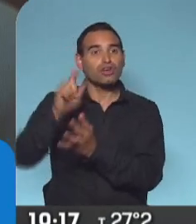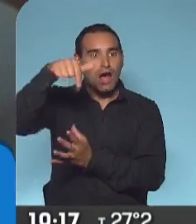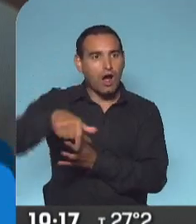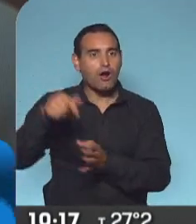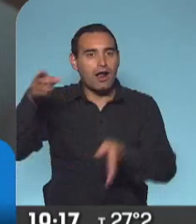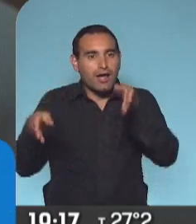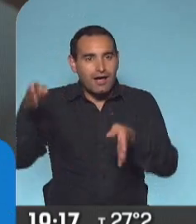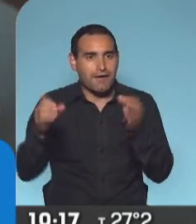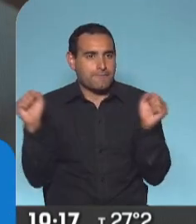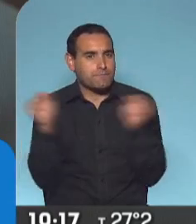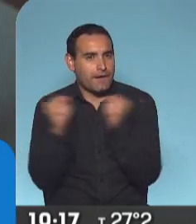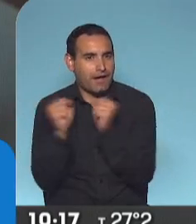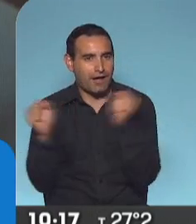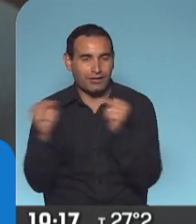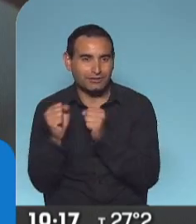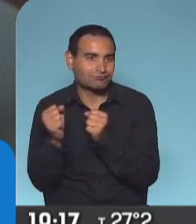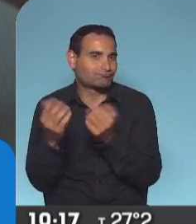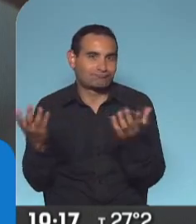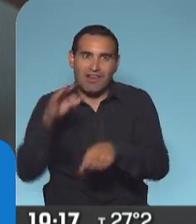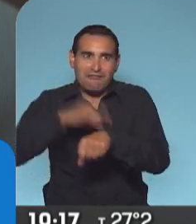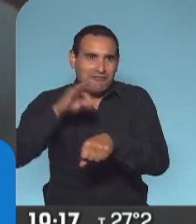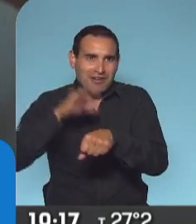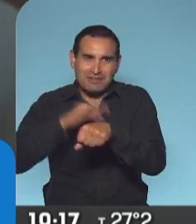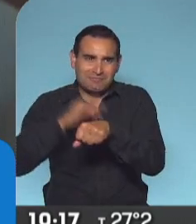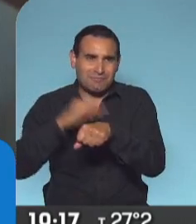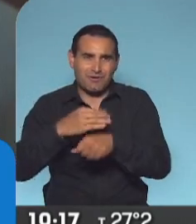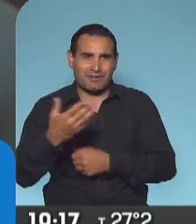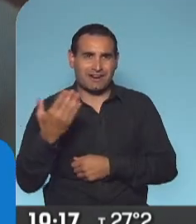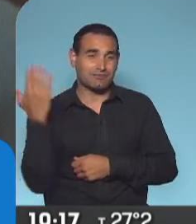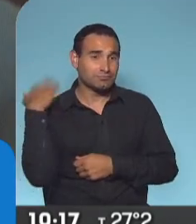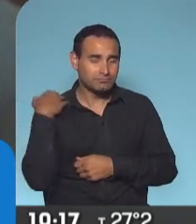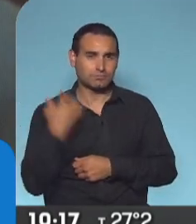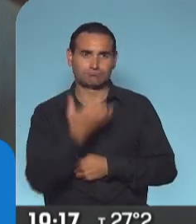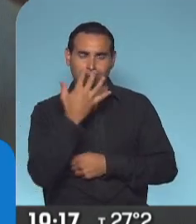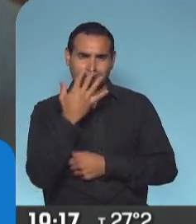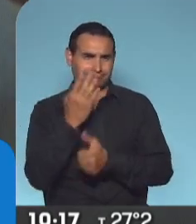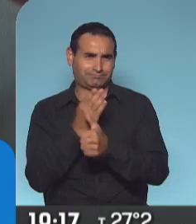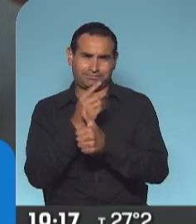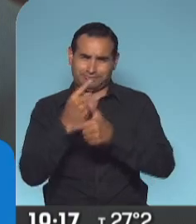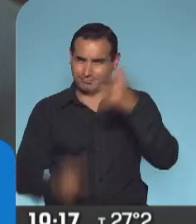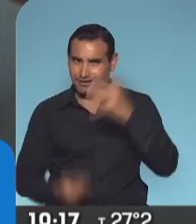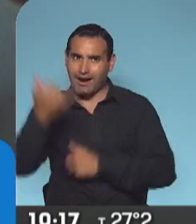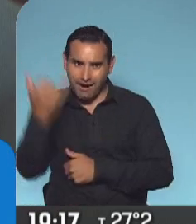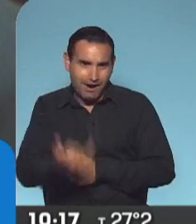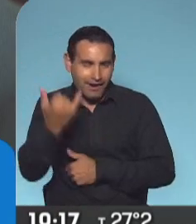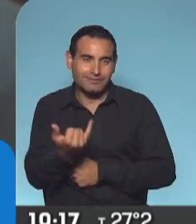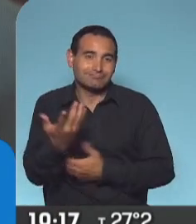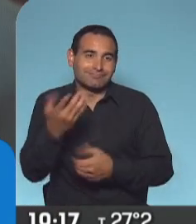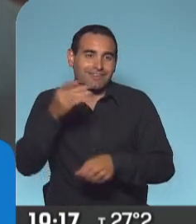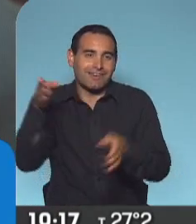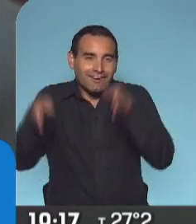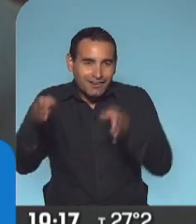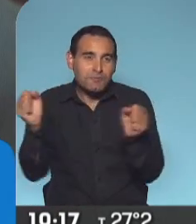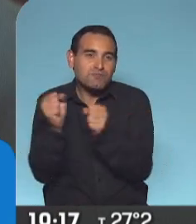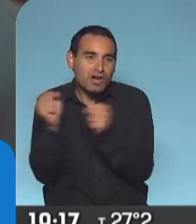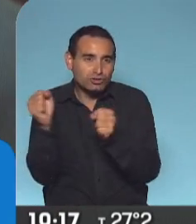invernal, cursando todas las enfermedades infecciosas respiratorias. Eso también es muy importante para la transmisión. En invierno,